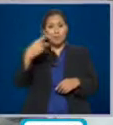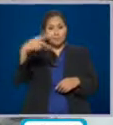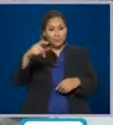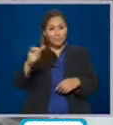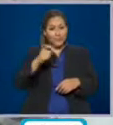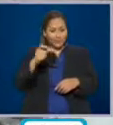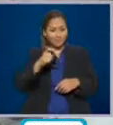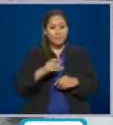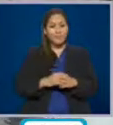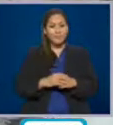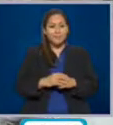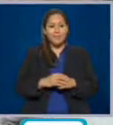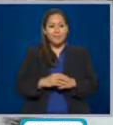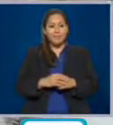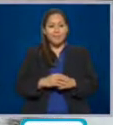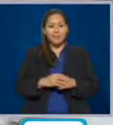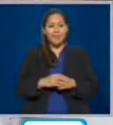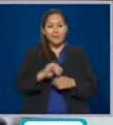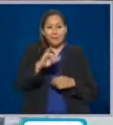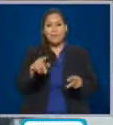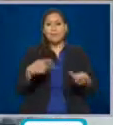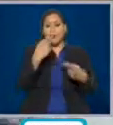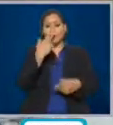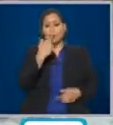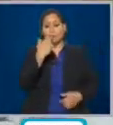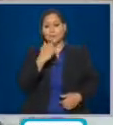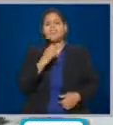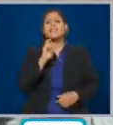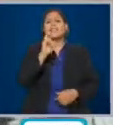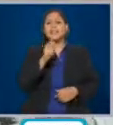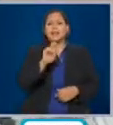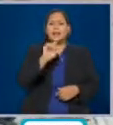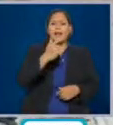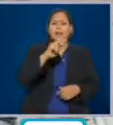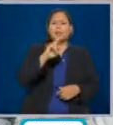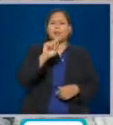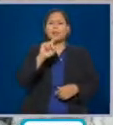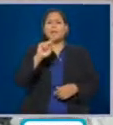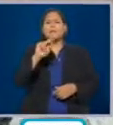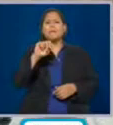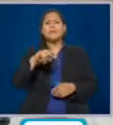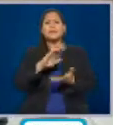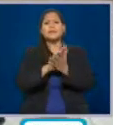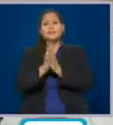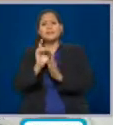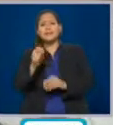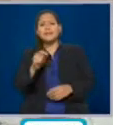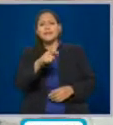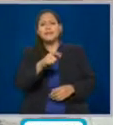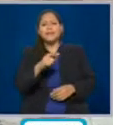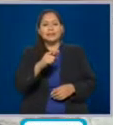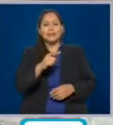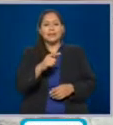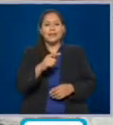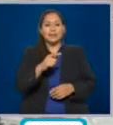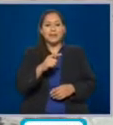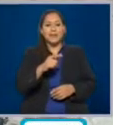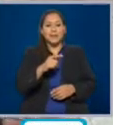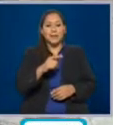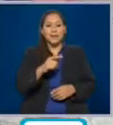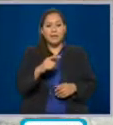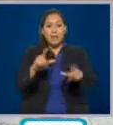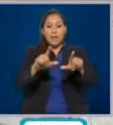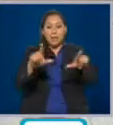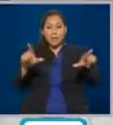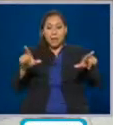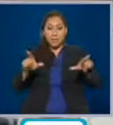Xochimilco. Regional en dulces, claro. ¿Y qué quiere decir Agualapan? Agualapa quiere decir parte de una